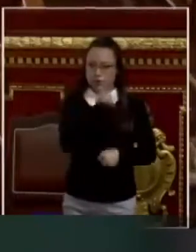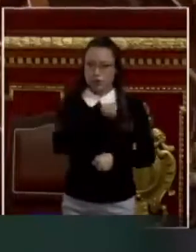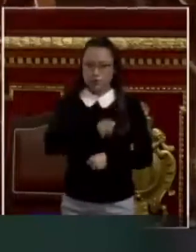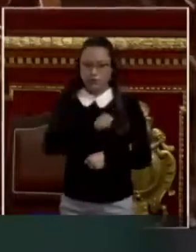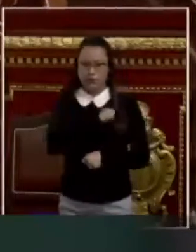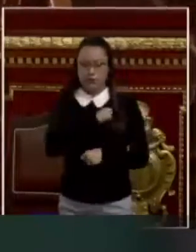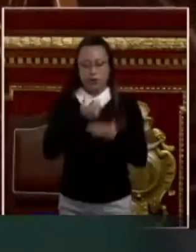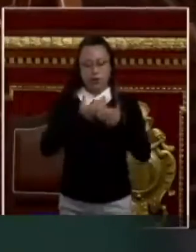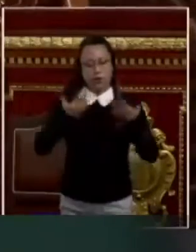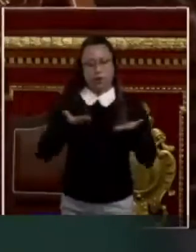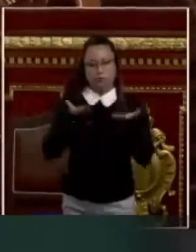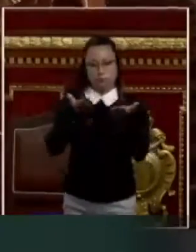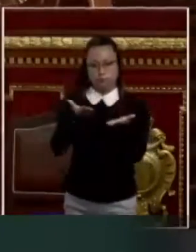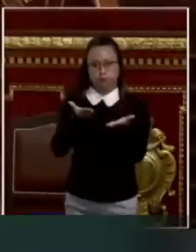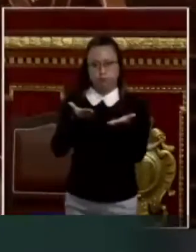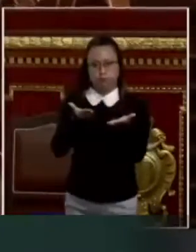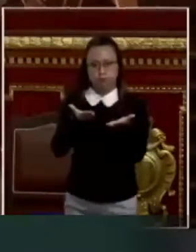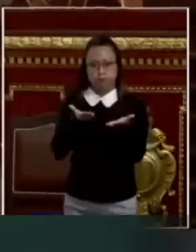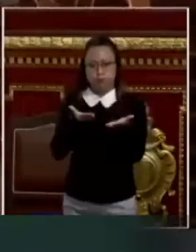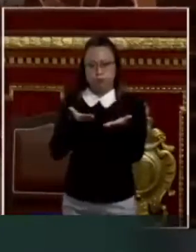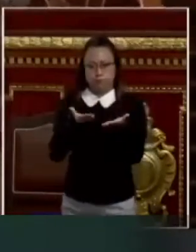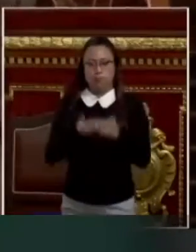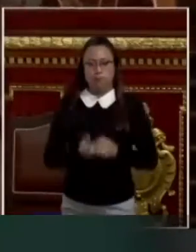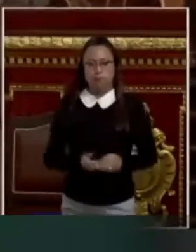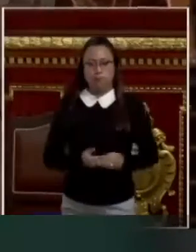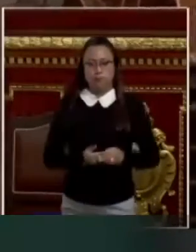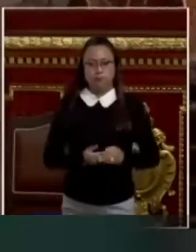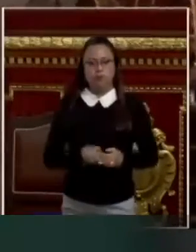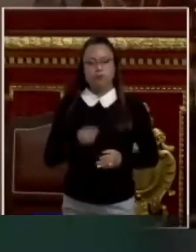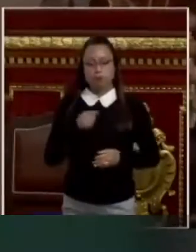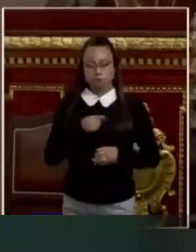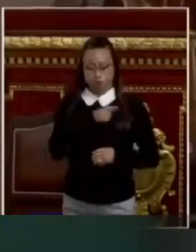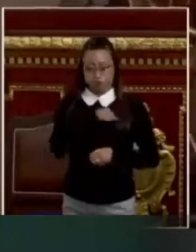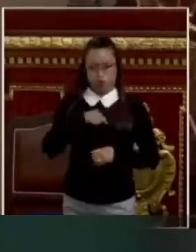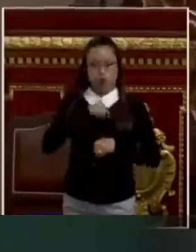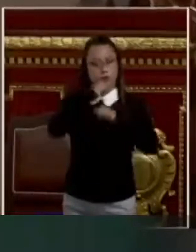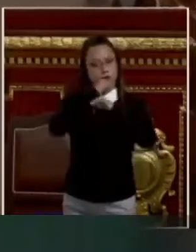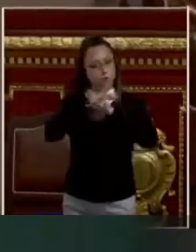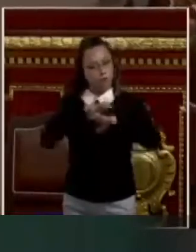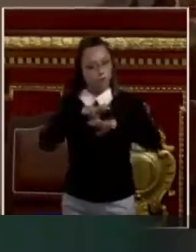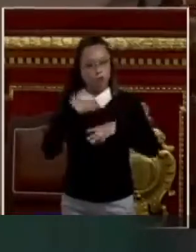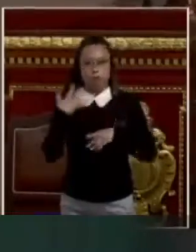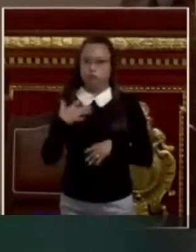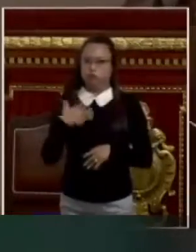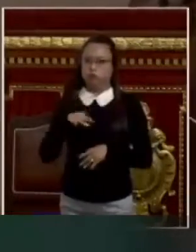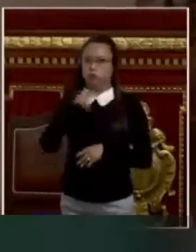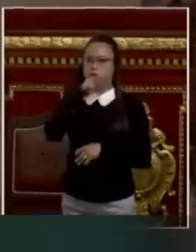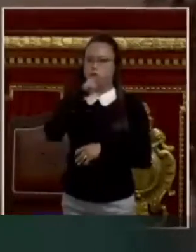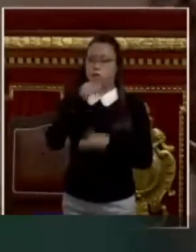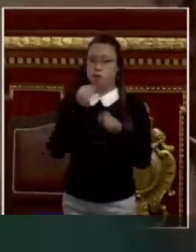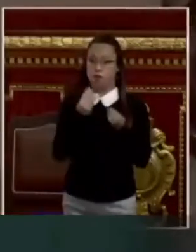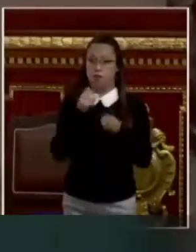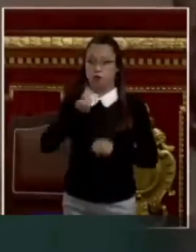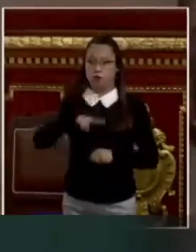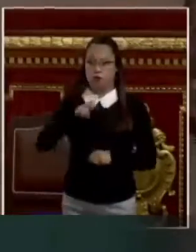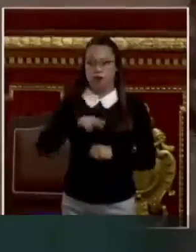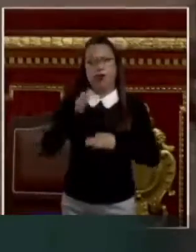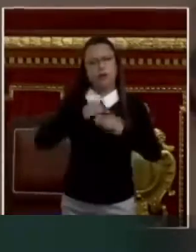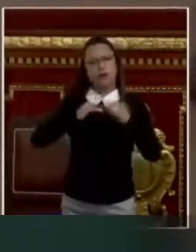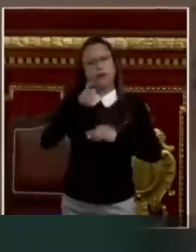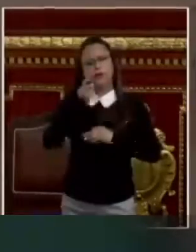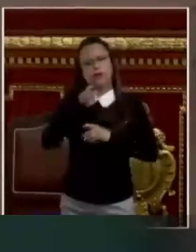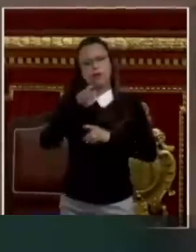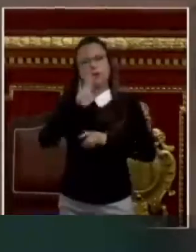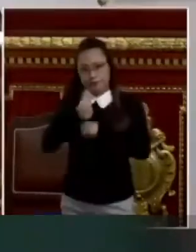del problema del tabaquismo el uso y adicción a la nicotina, además la prohibición del uso de cigarros electrónicos y dispositivos similares